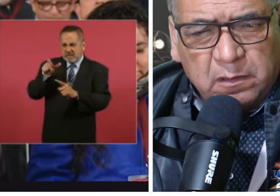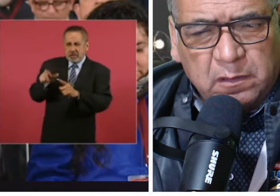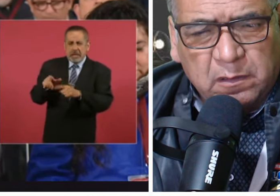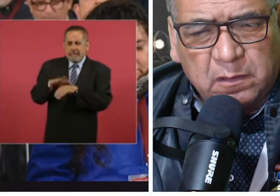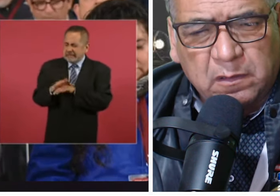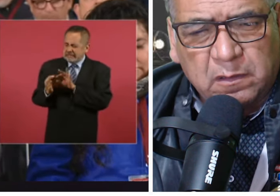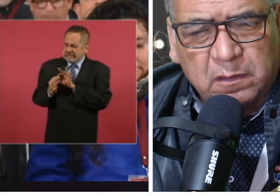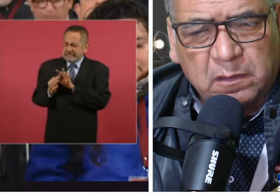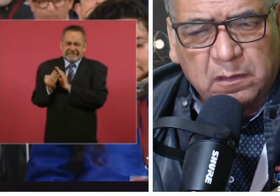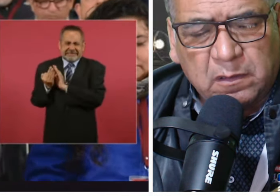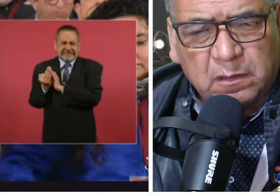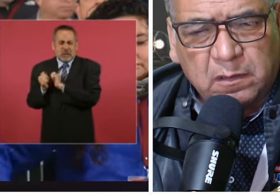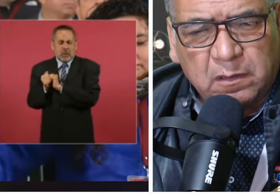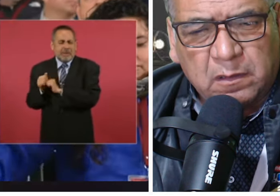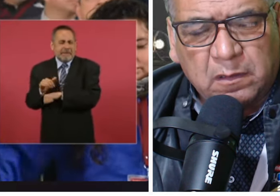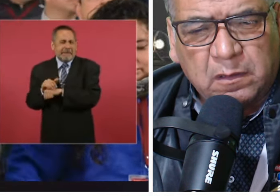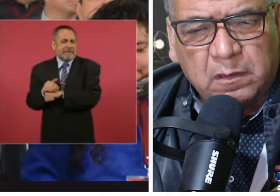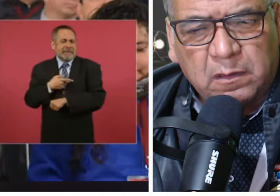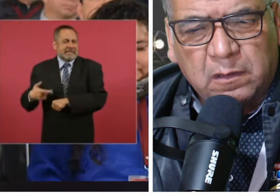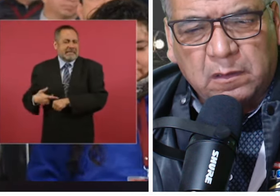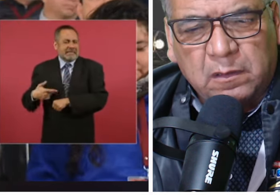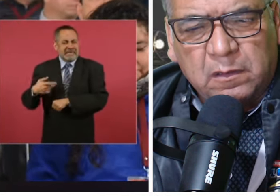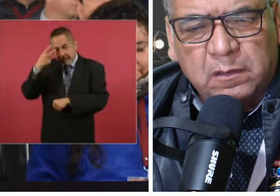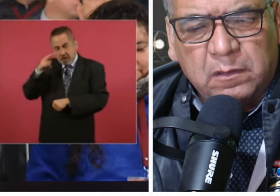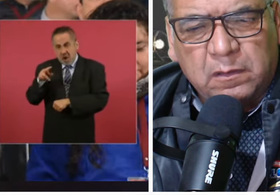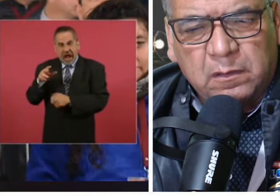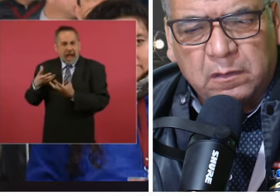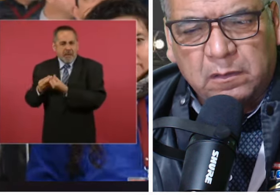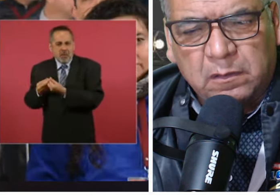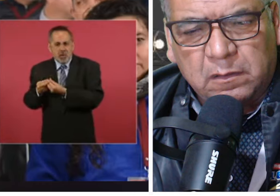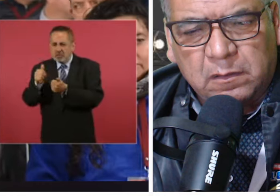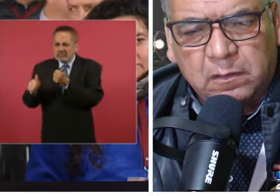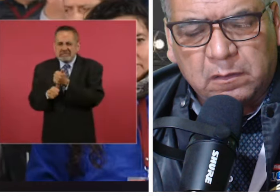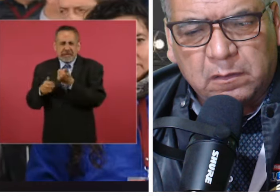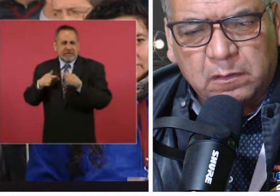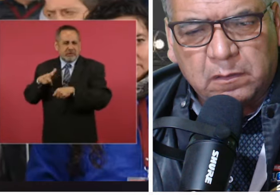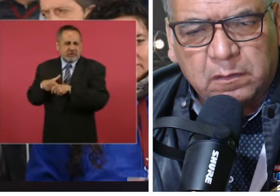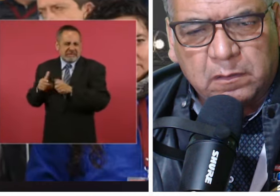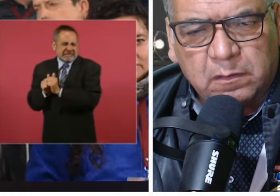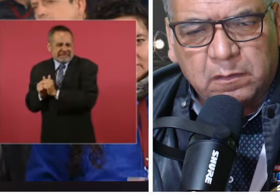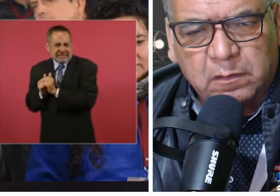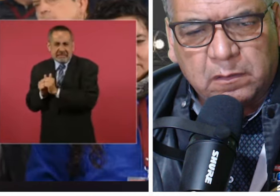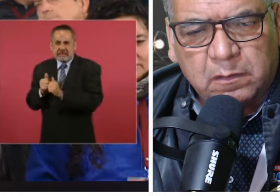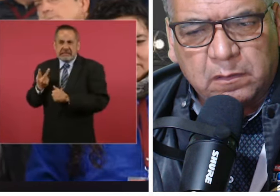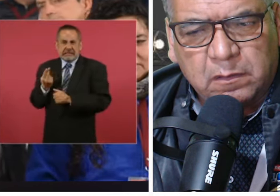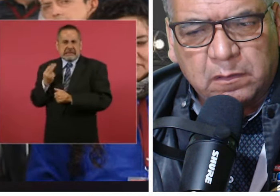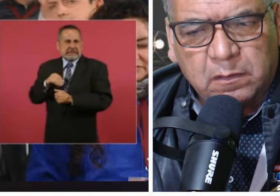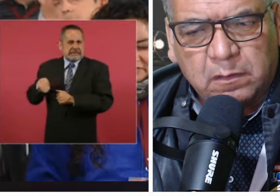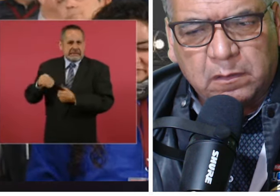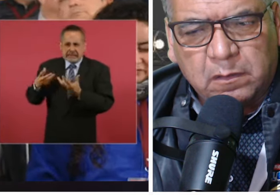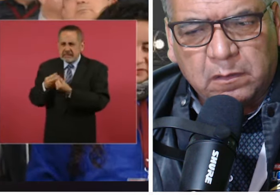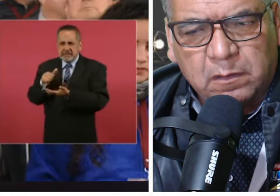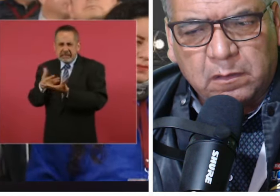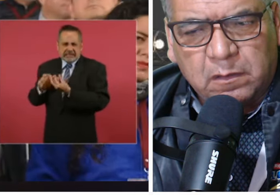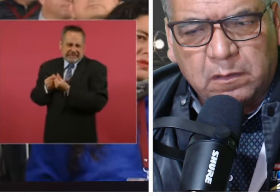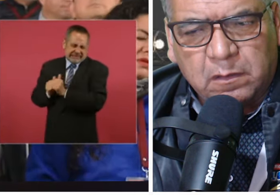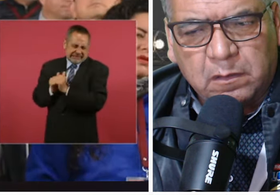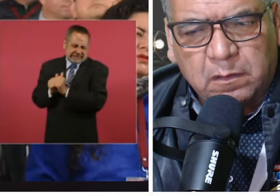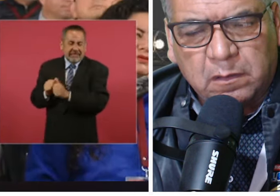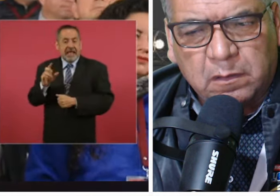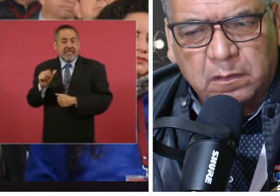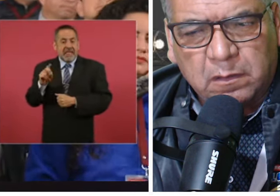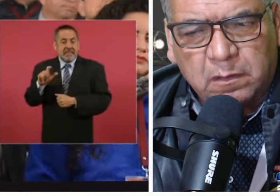cercano al presidente de México. Es su brazo derecho, su asistente personal. Lo acompaña a todos lados, lo ayuda, le lleva los papeles. Daniel